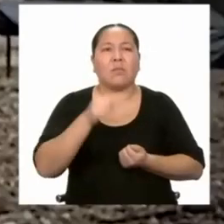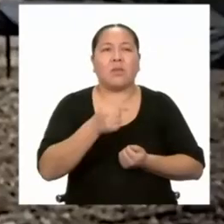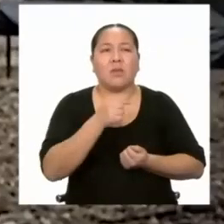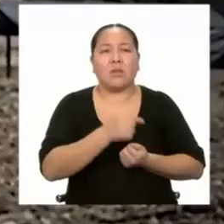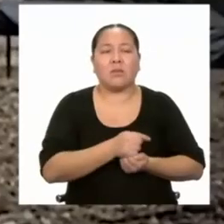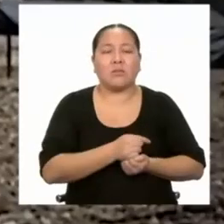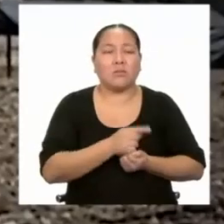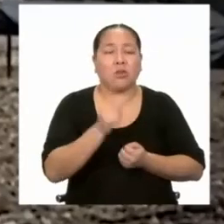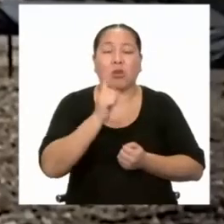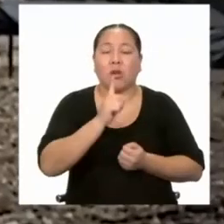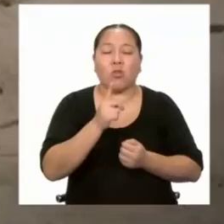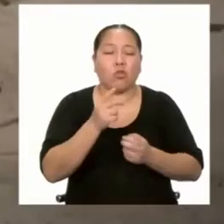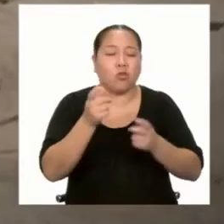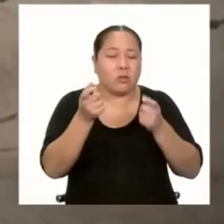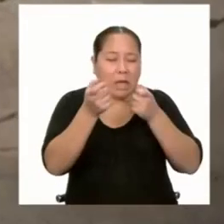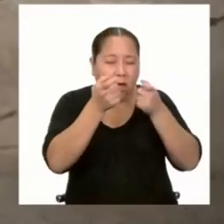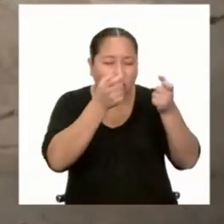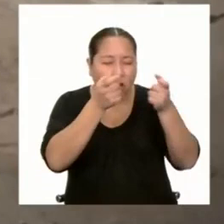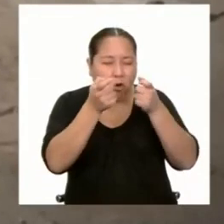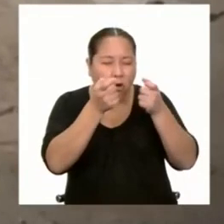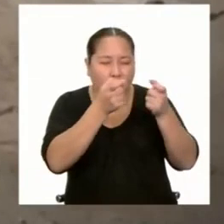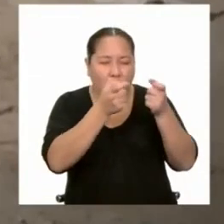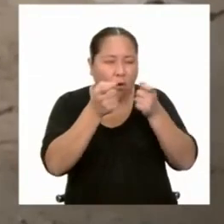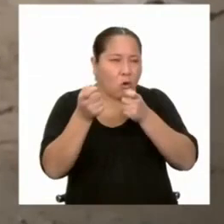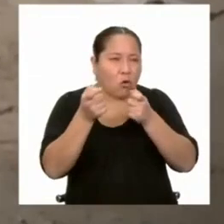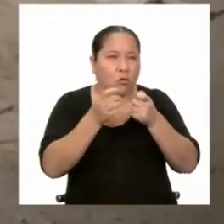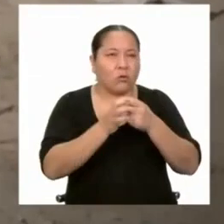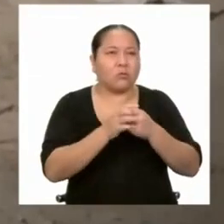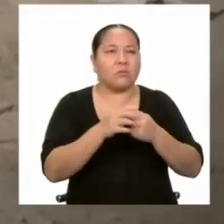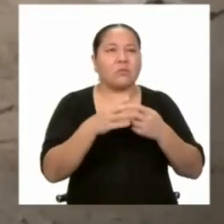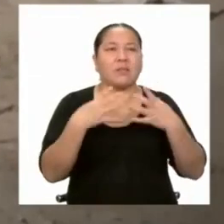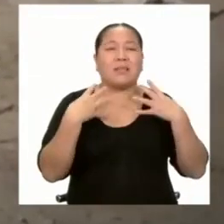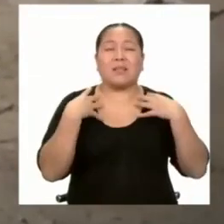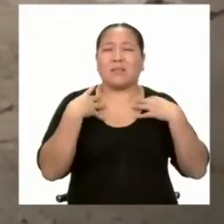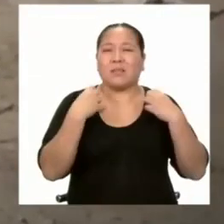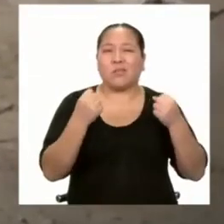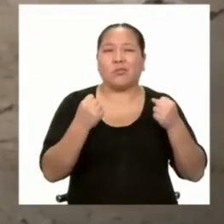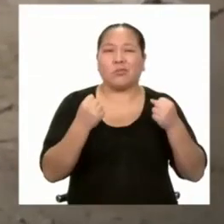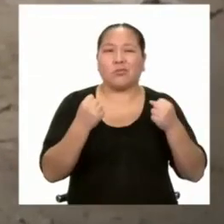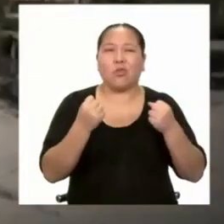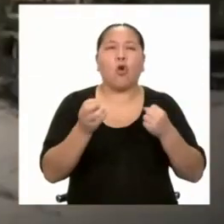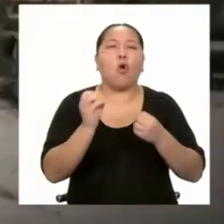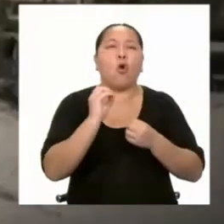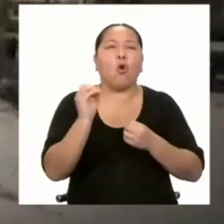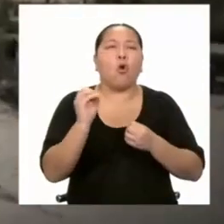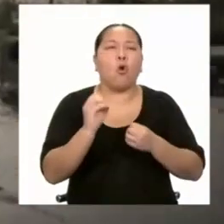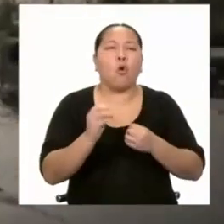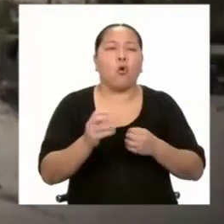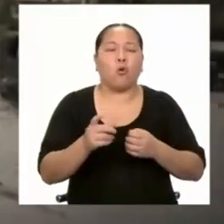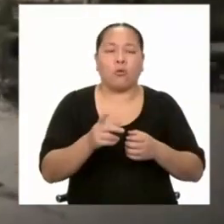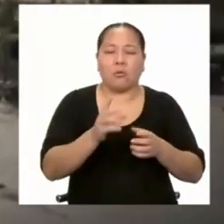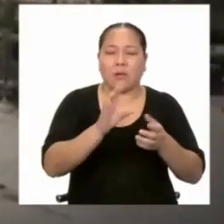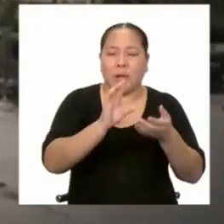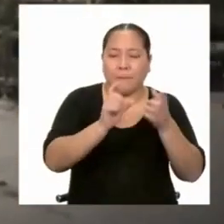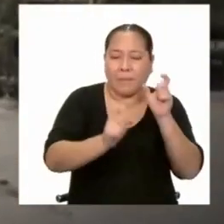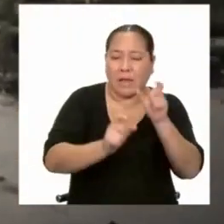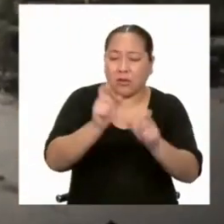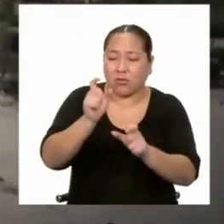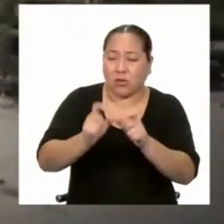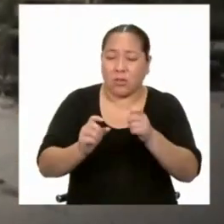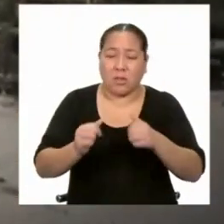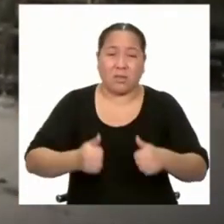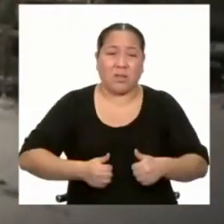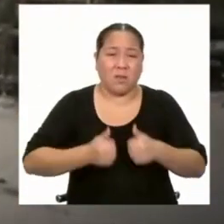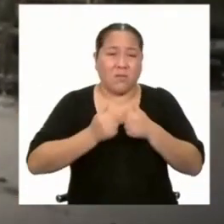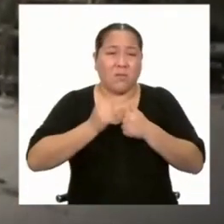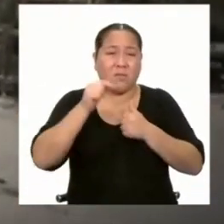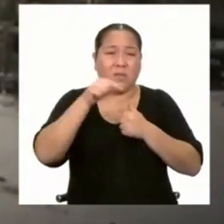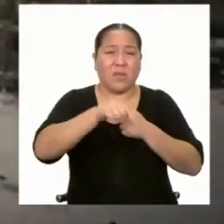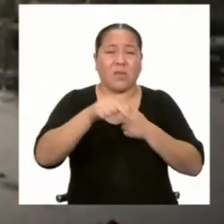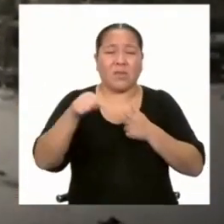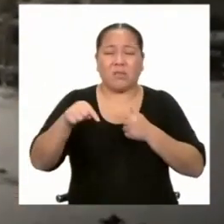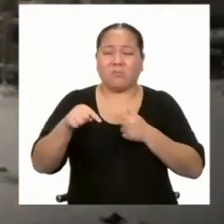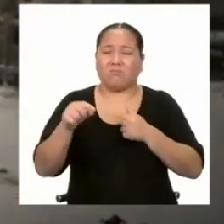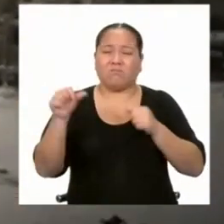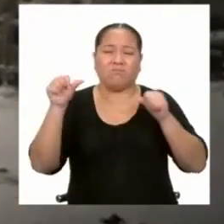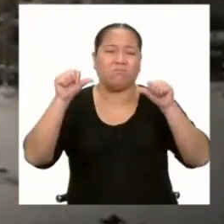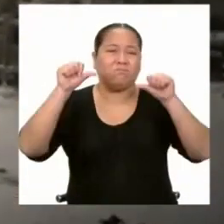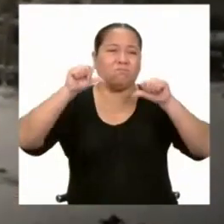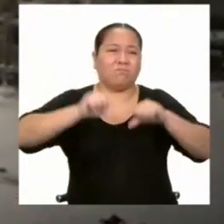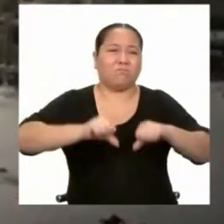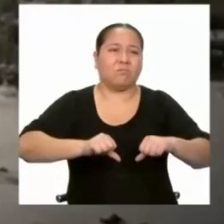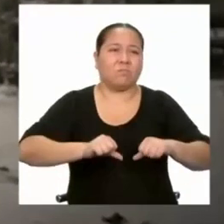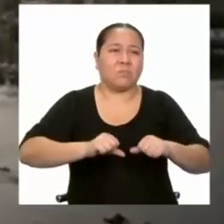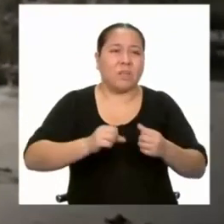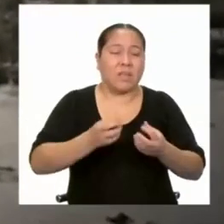no regulada, el costo de la salud y del bienestar social es aún más alto y tierra como esta, una